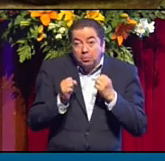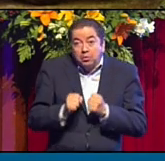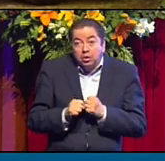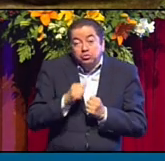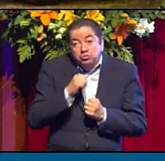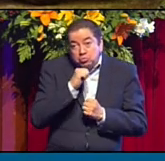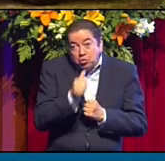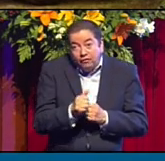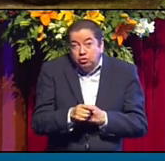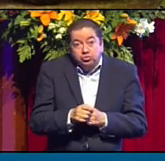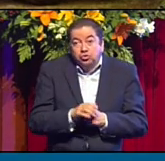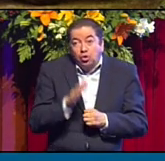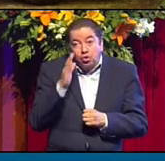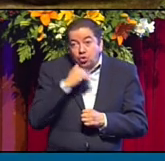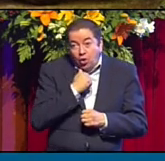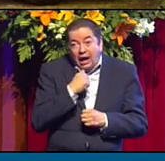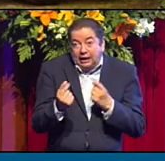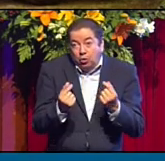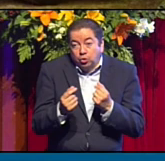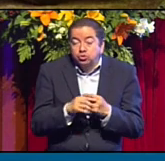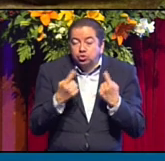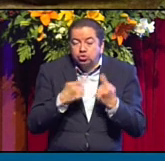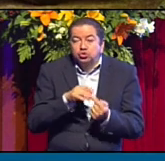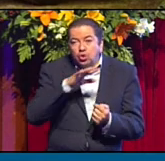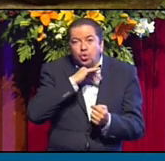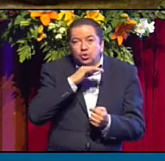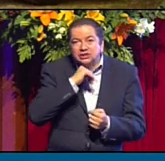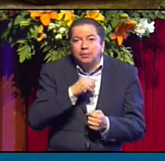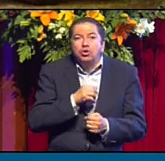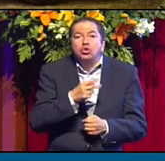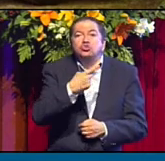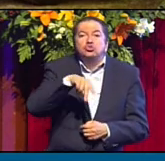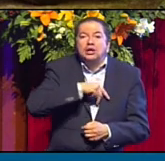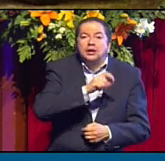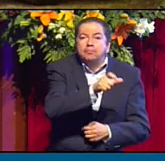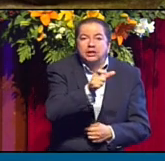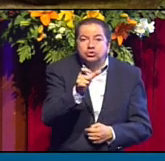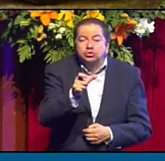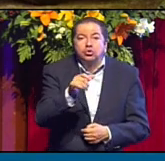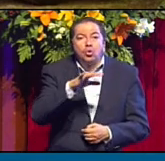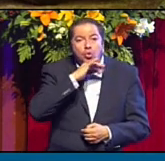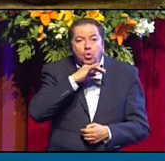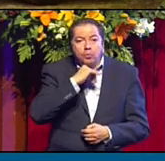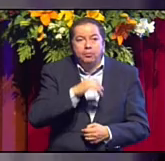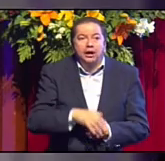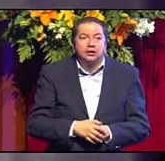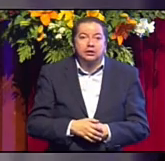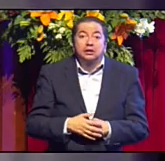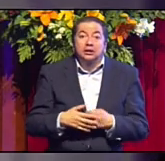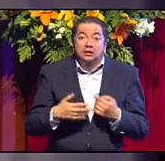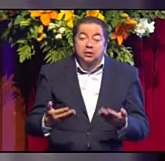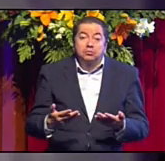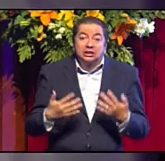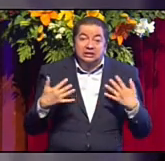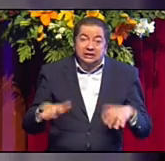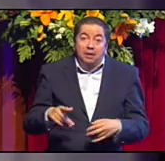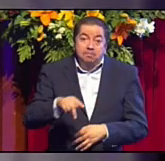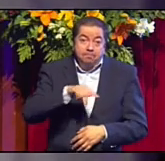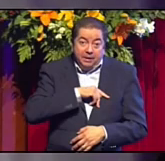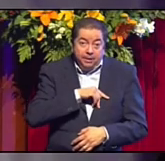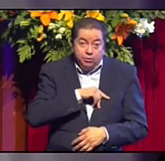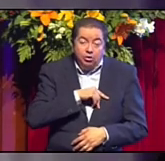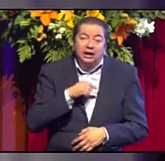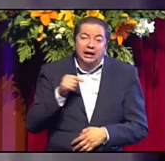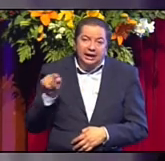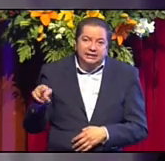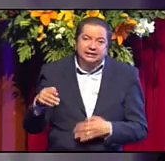somos pobres, no tenemos todos los recursos, lo usamos. Y lo usamos en nuestra gente, en que lo pueda ocupar. Pero ya que recibimos un premio, efectivamente